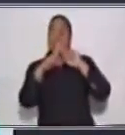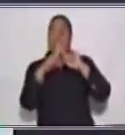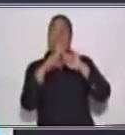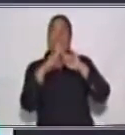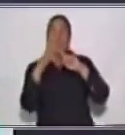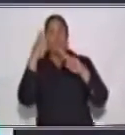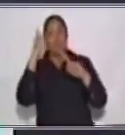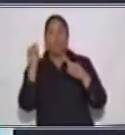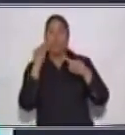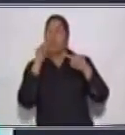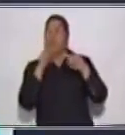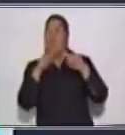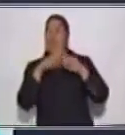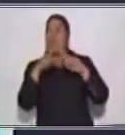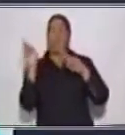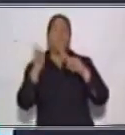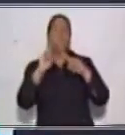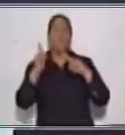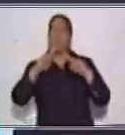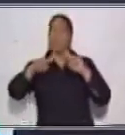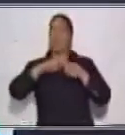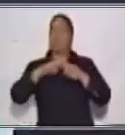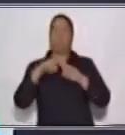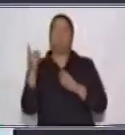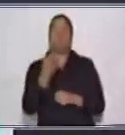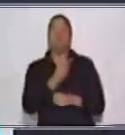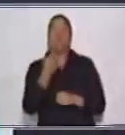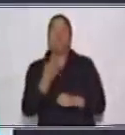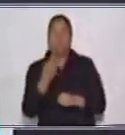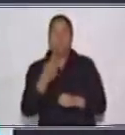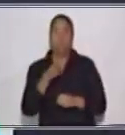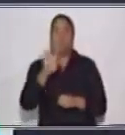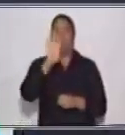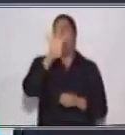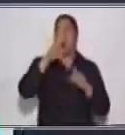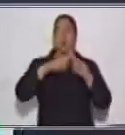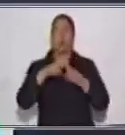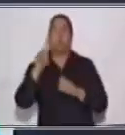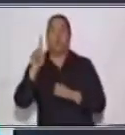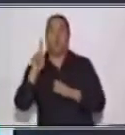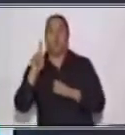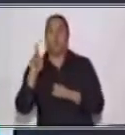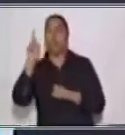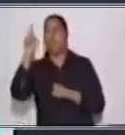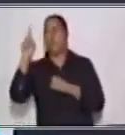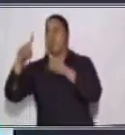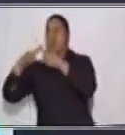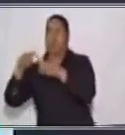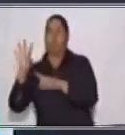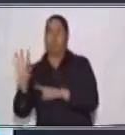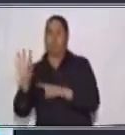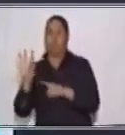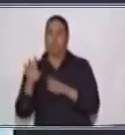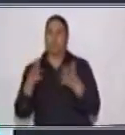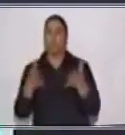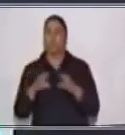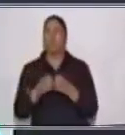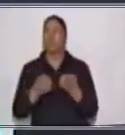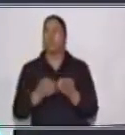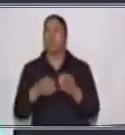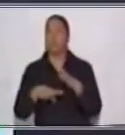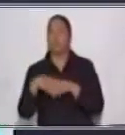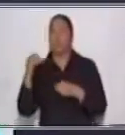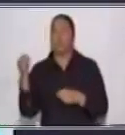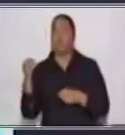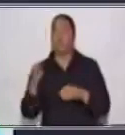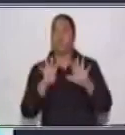que solamente estoy multiplicando 4 por 1 y 1 por 4. 4 cuartos de x es igual entonces a 8 por